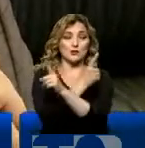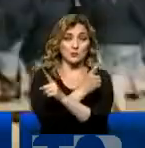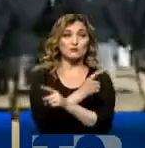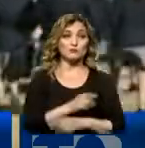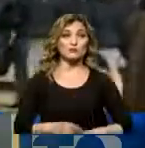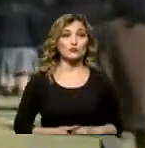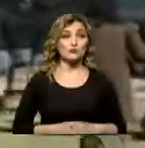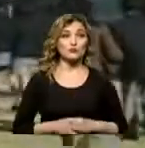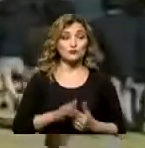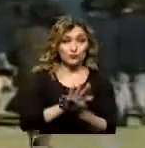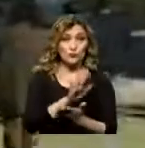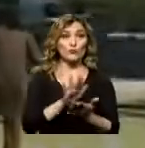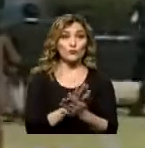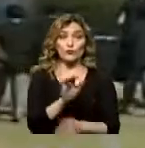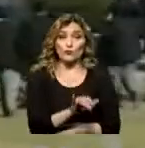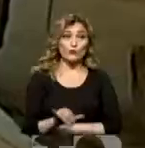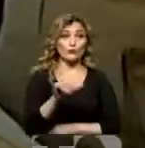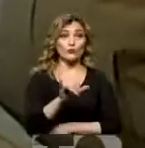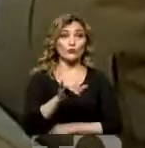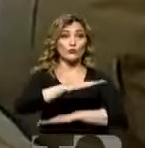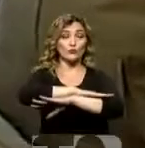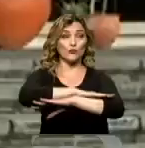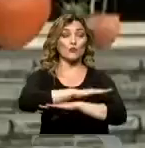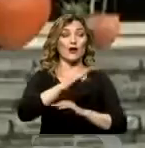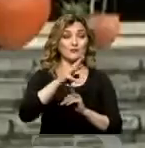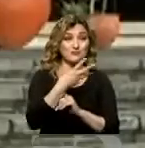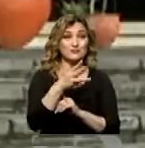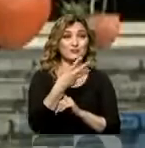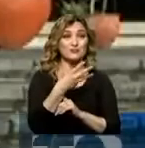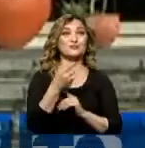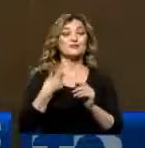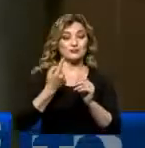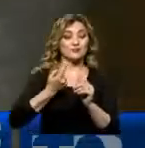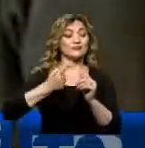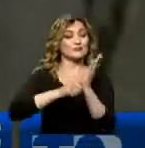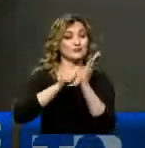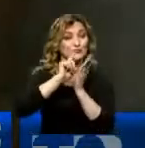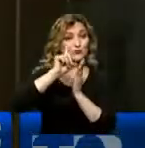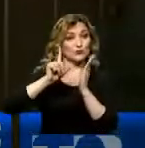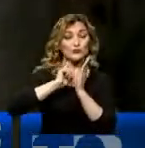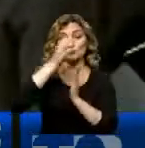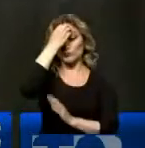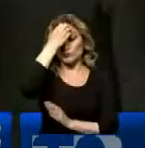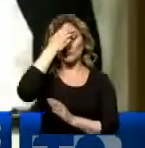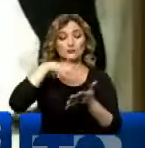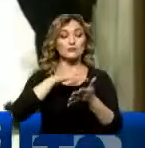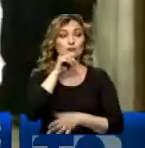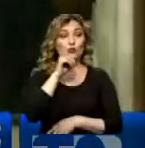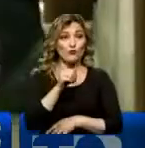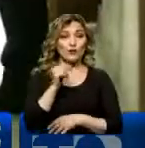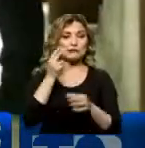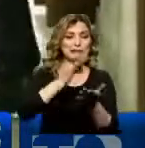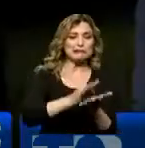en las escuelas lo mismo la plataforma digital del ministerio de educación permitirá que los estudiantes que falten no se